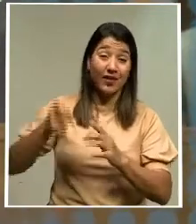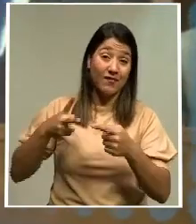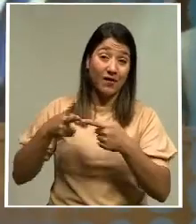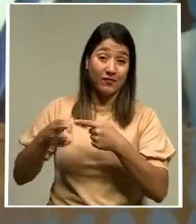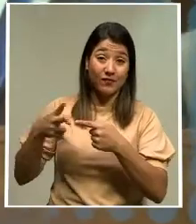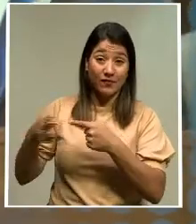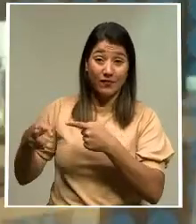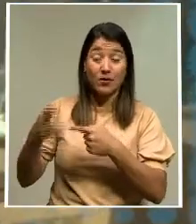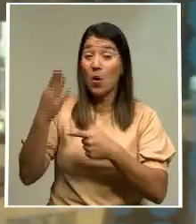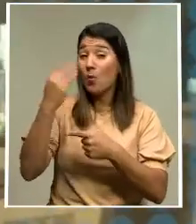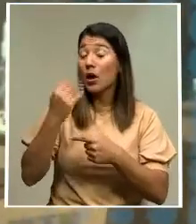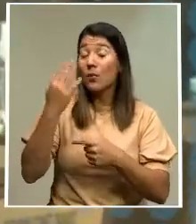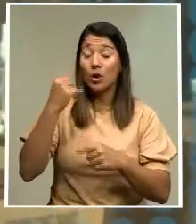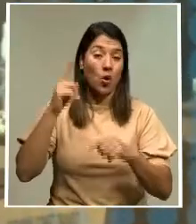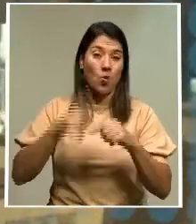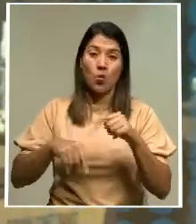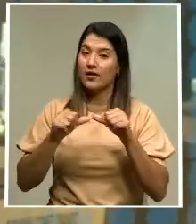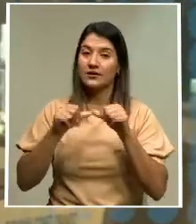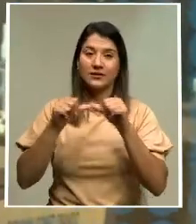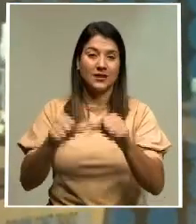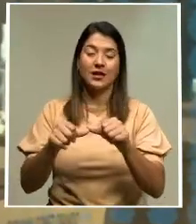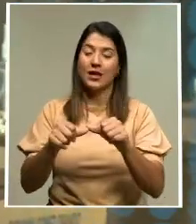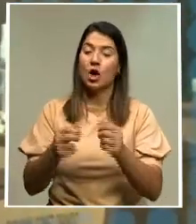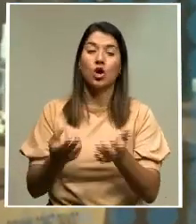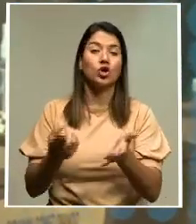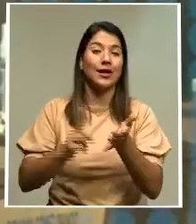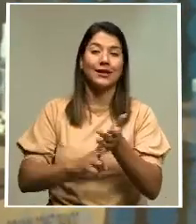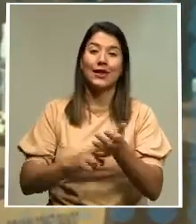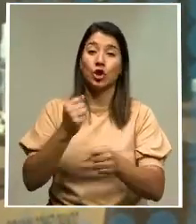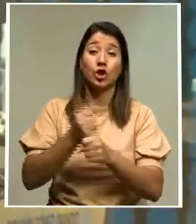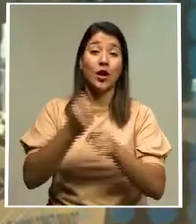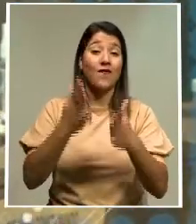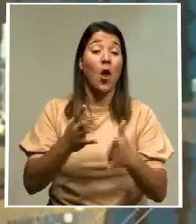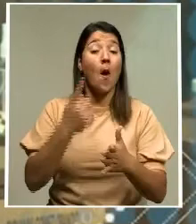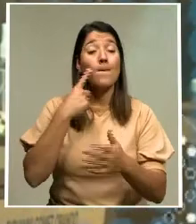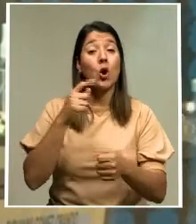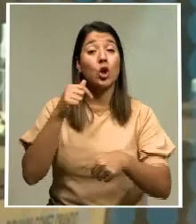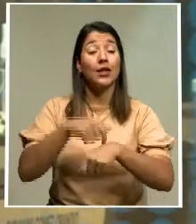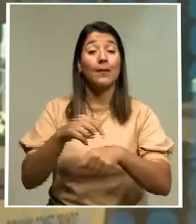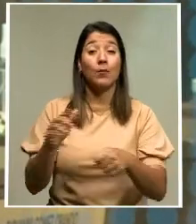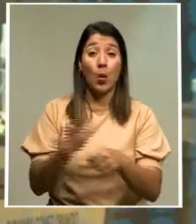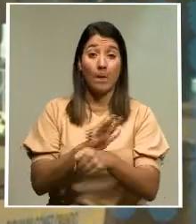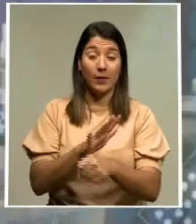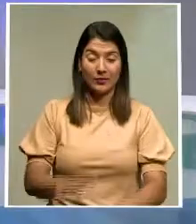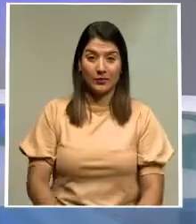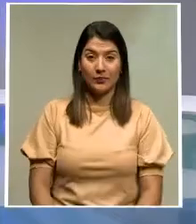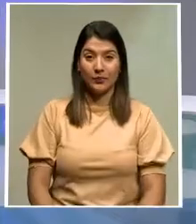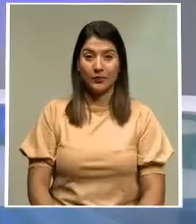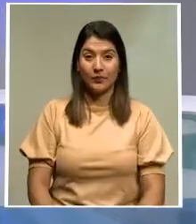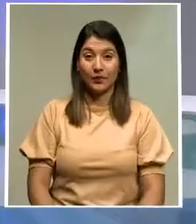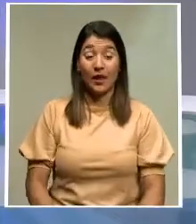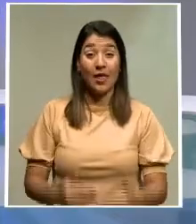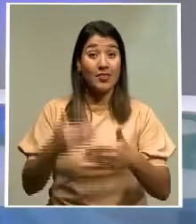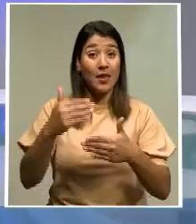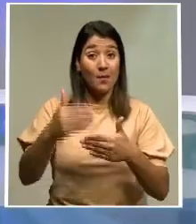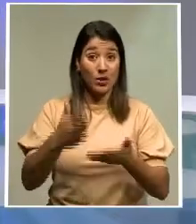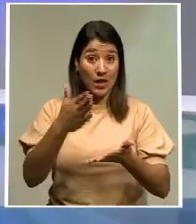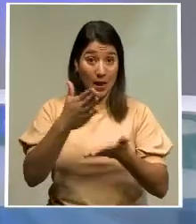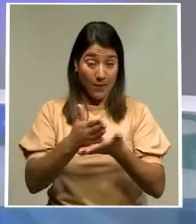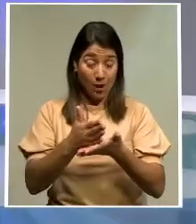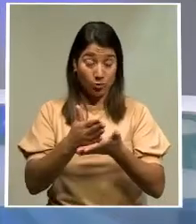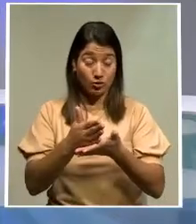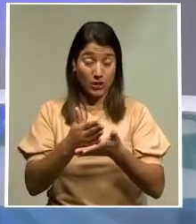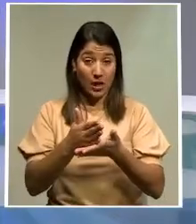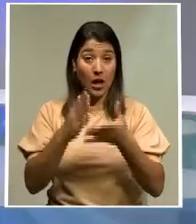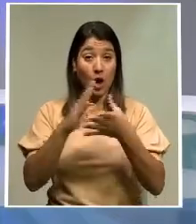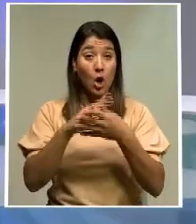porque no van a poder sostener a los empleados durante jornadas de tiempo completo. Al regresar de los